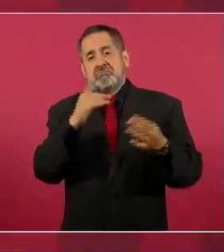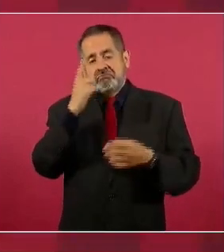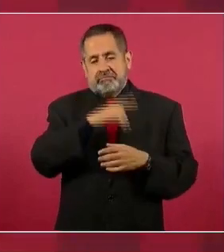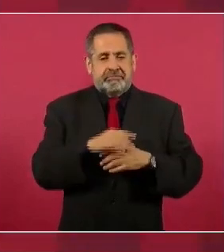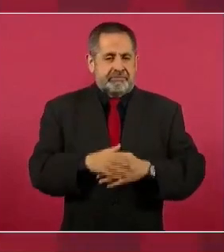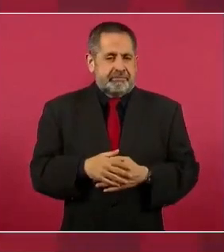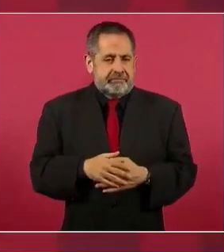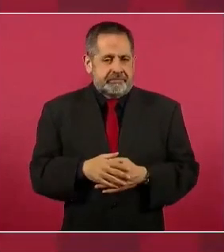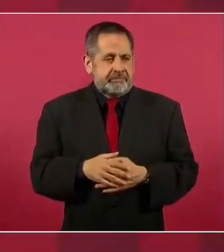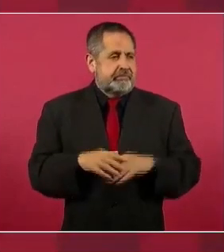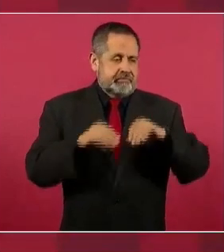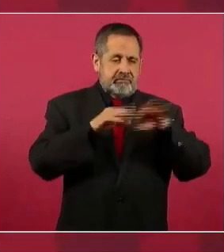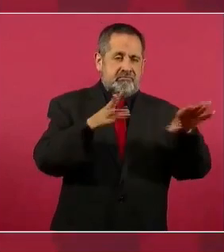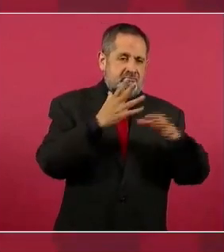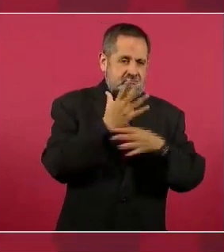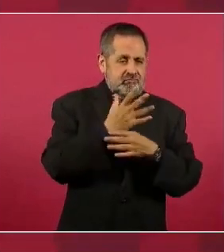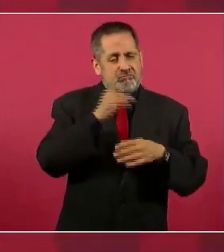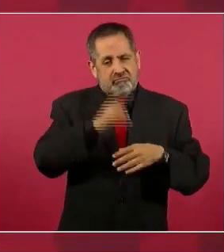o lo que voy a transmitir,